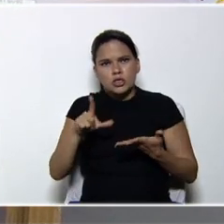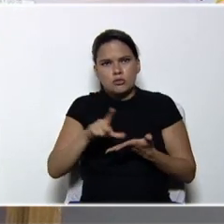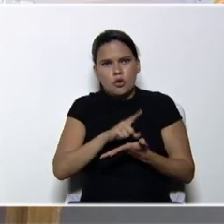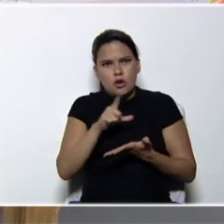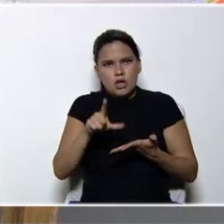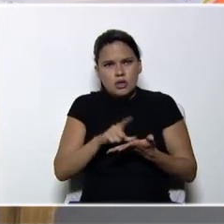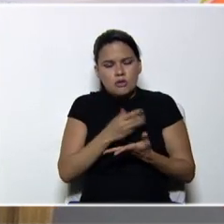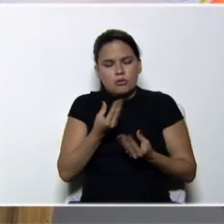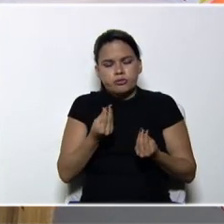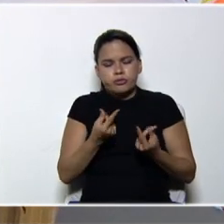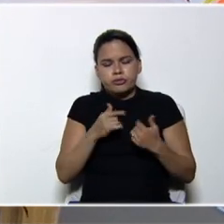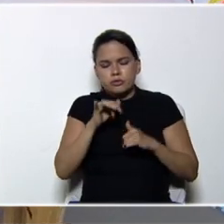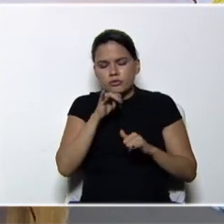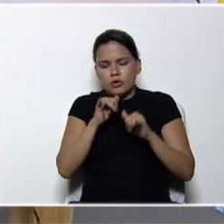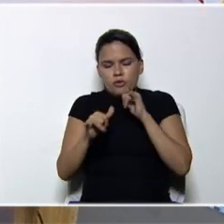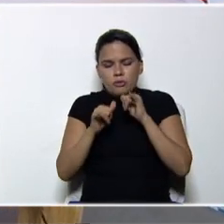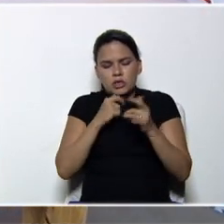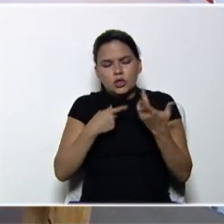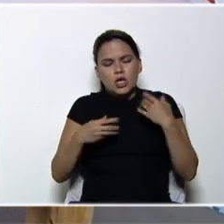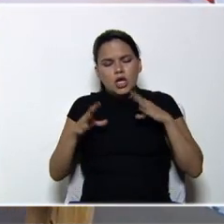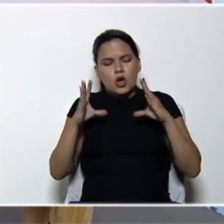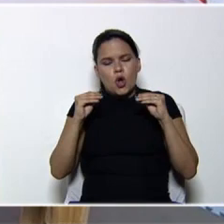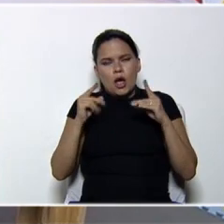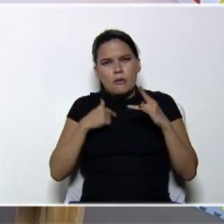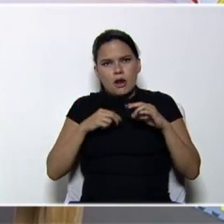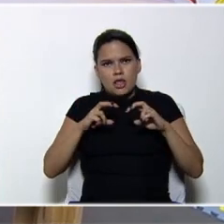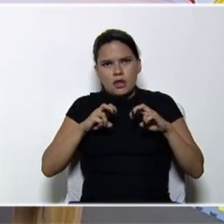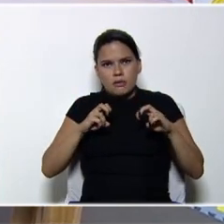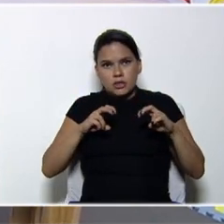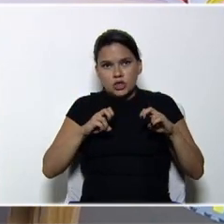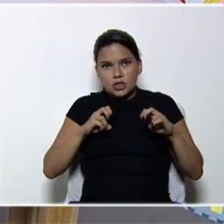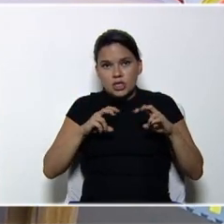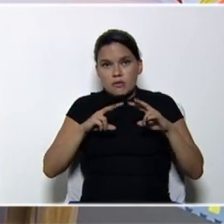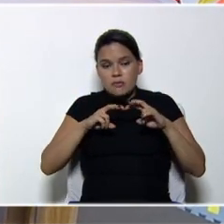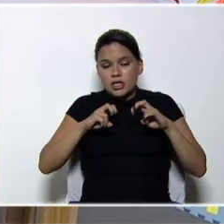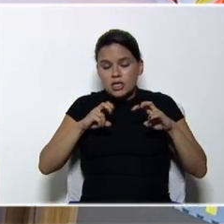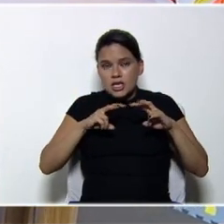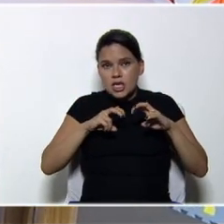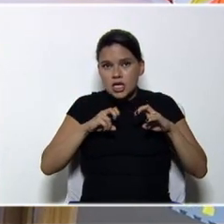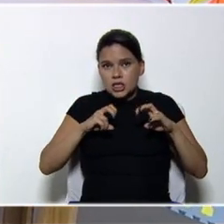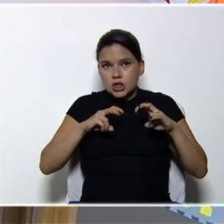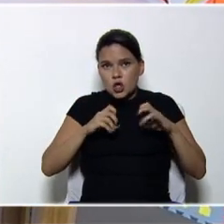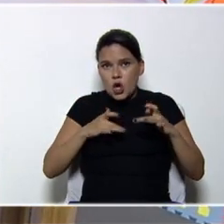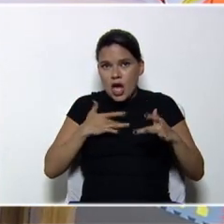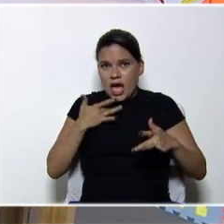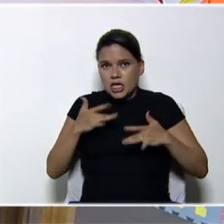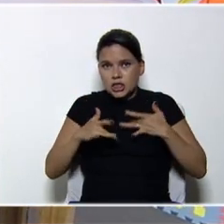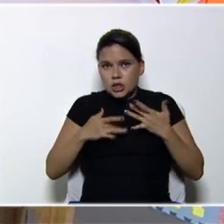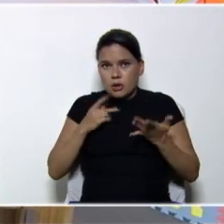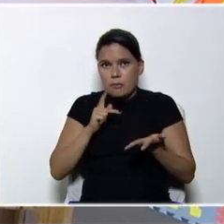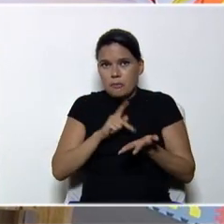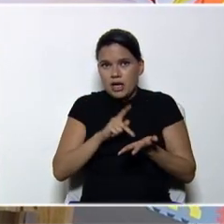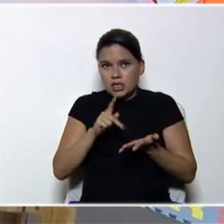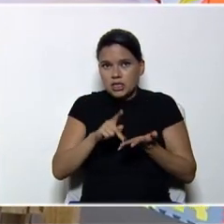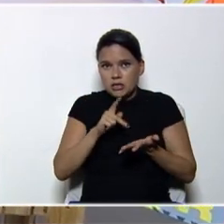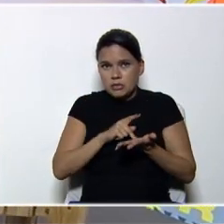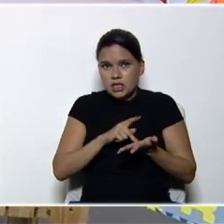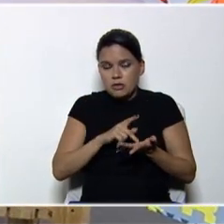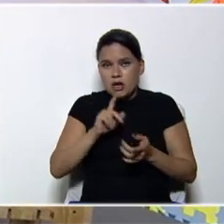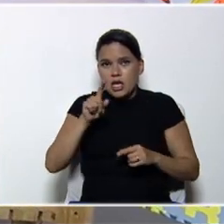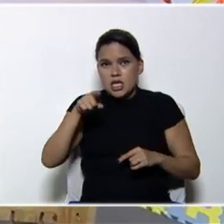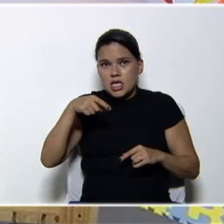material que nos habla de la investigación, acción participativa, y otros que hablan de la investigación